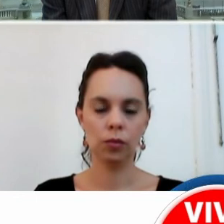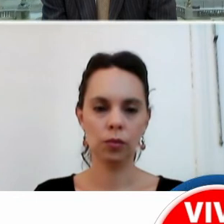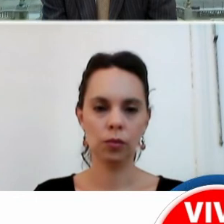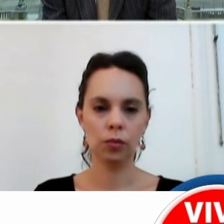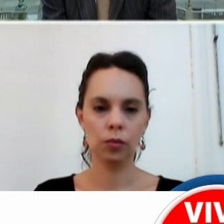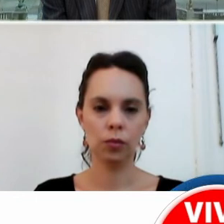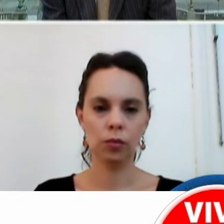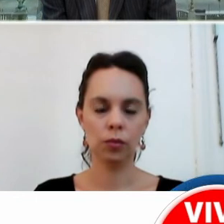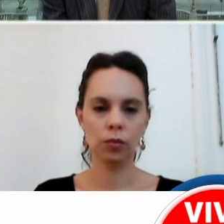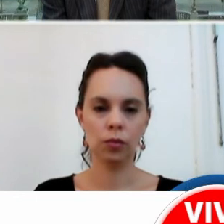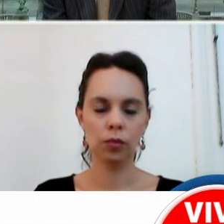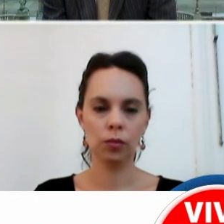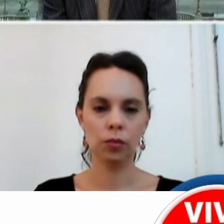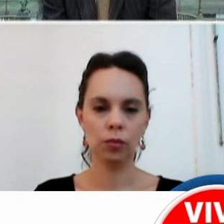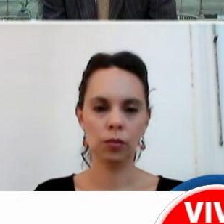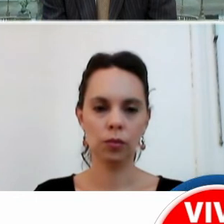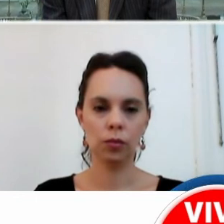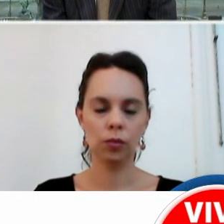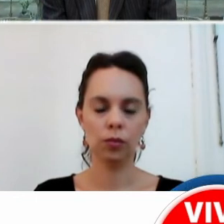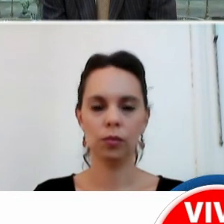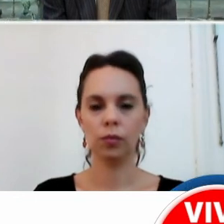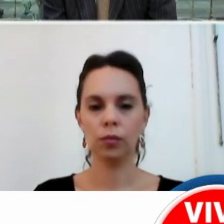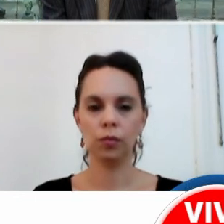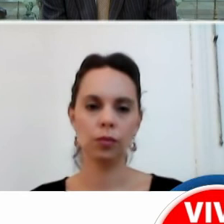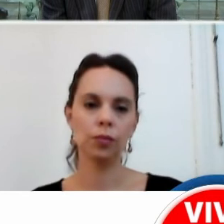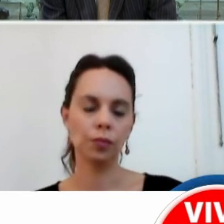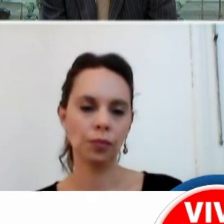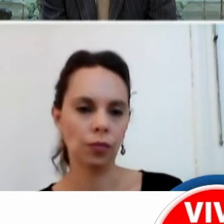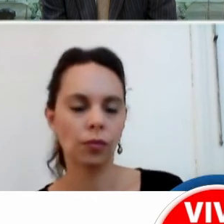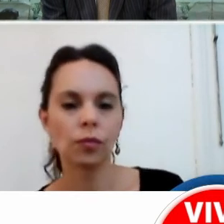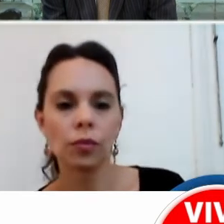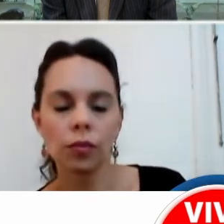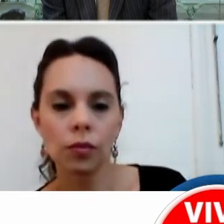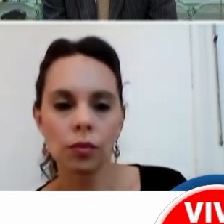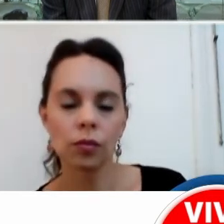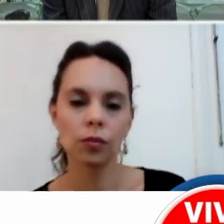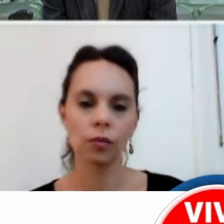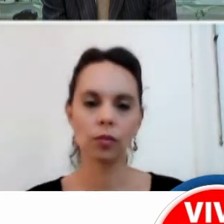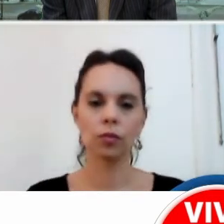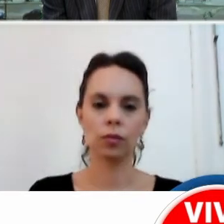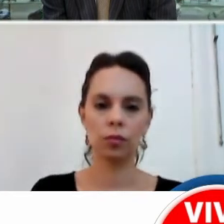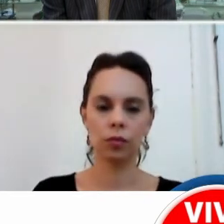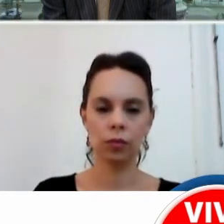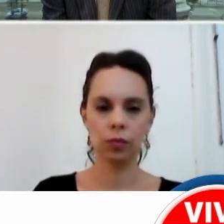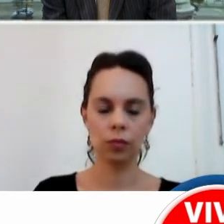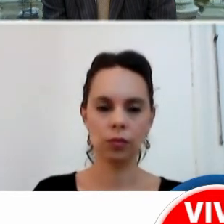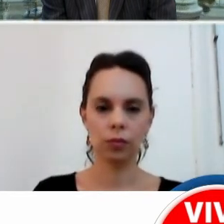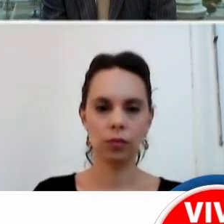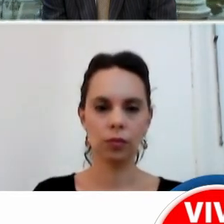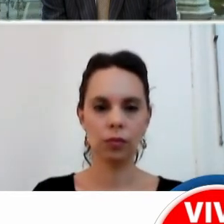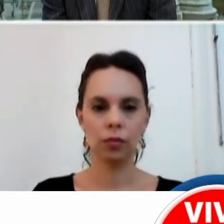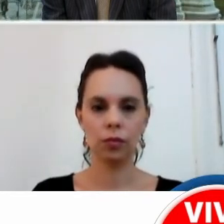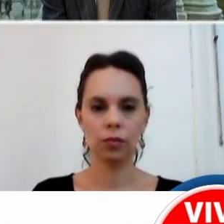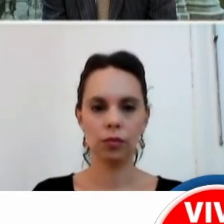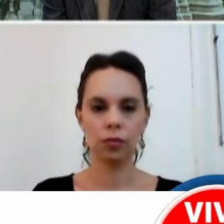una responsabilidad penal en la que hay que poder probar que se cometieron delitos. Y yo acá me voy a poner en